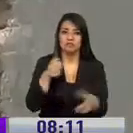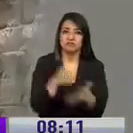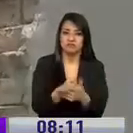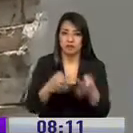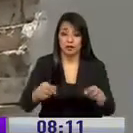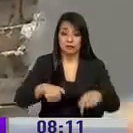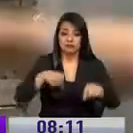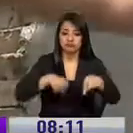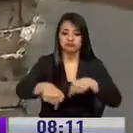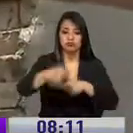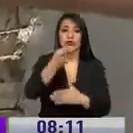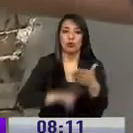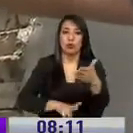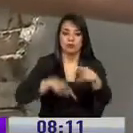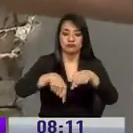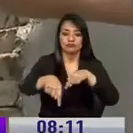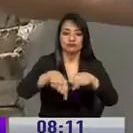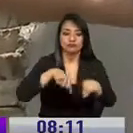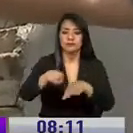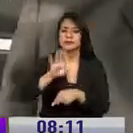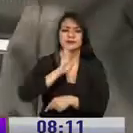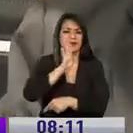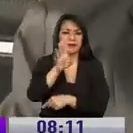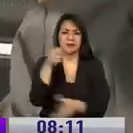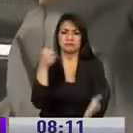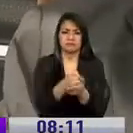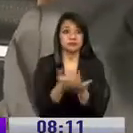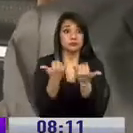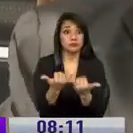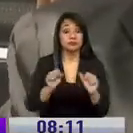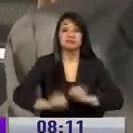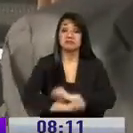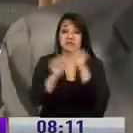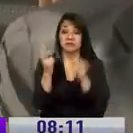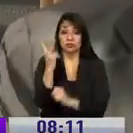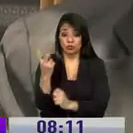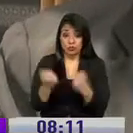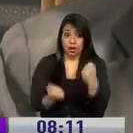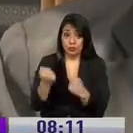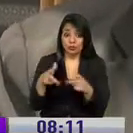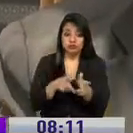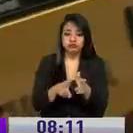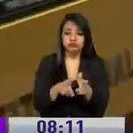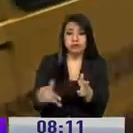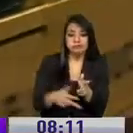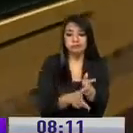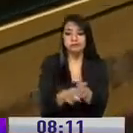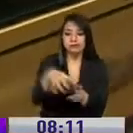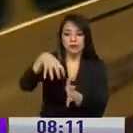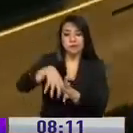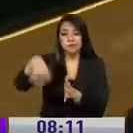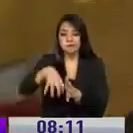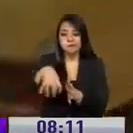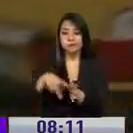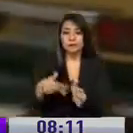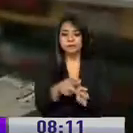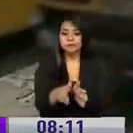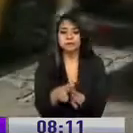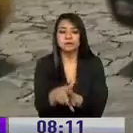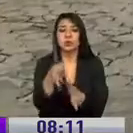vía. Sí, siempre en esta esquina siempre ha habido accidentes. Hoy de mañana hubo que dos carros, por evitar la salida de un adoquín,